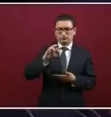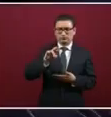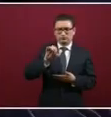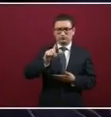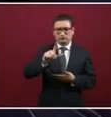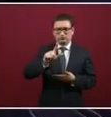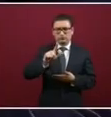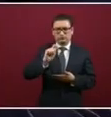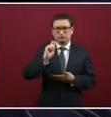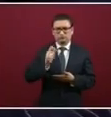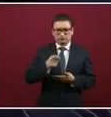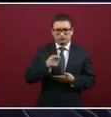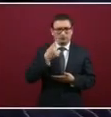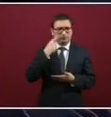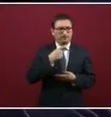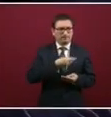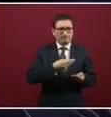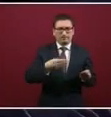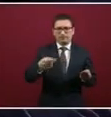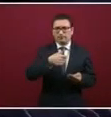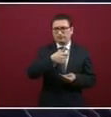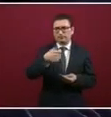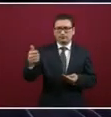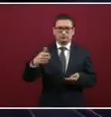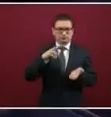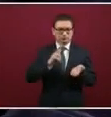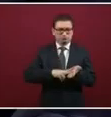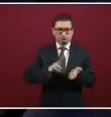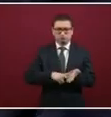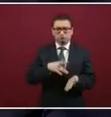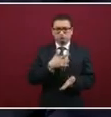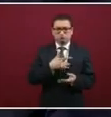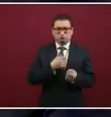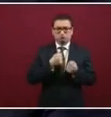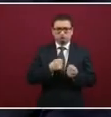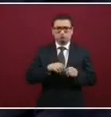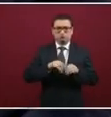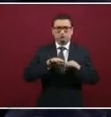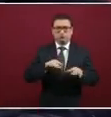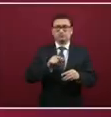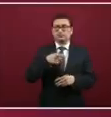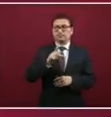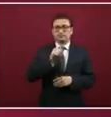para fortalecer valores, pero no hemos avanzado más.